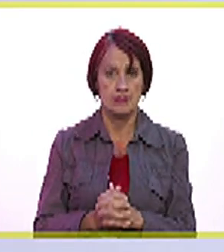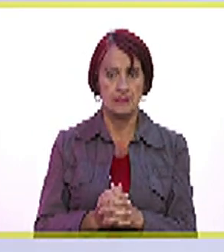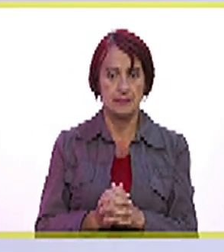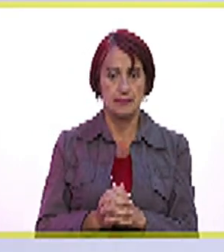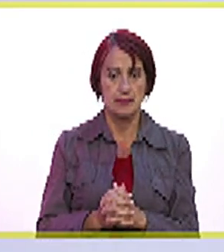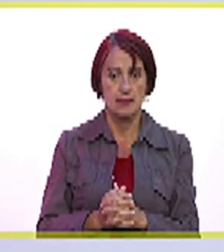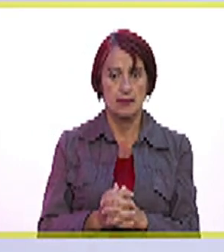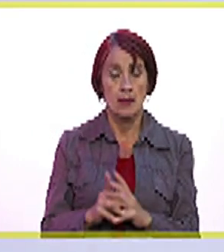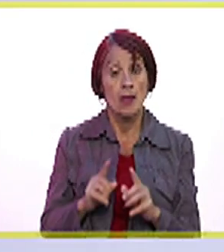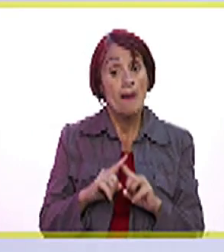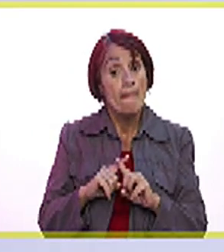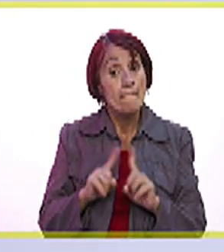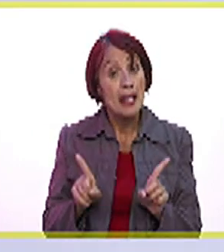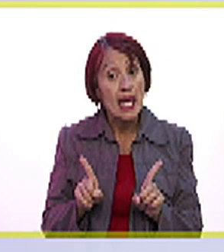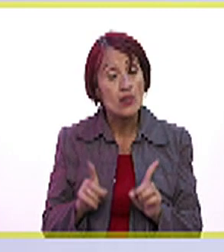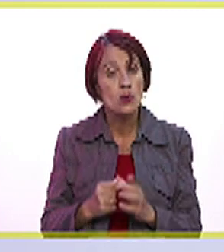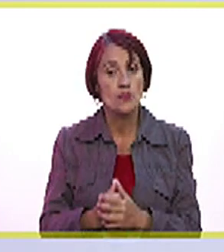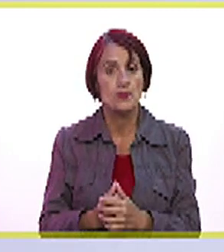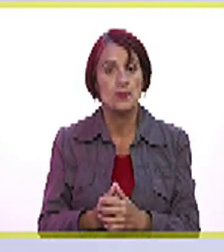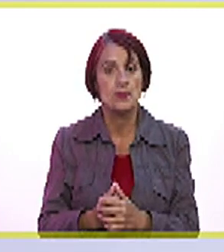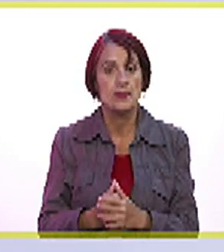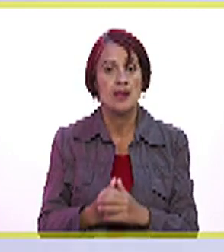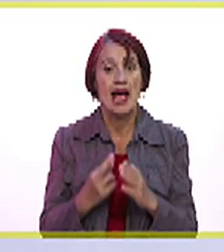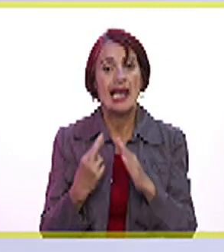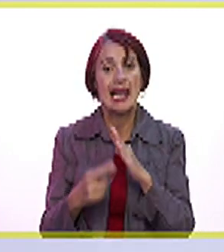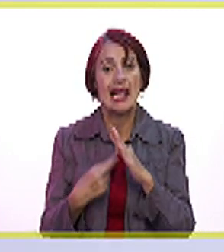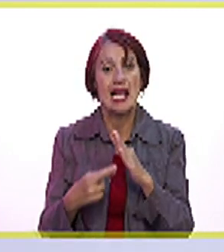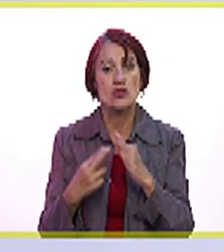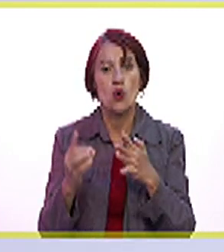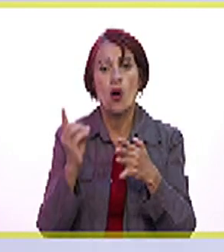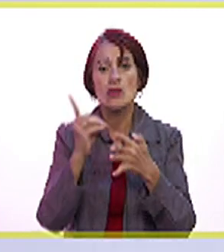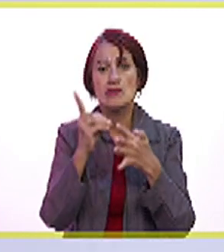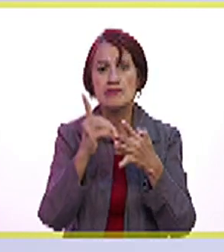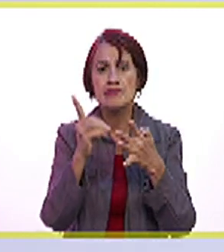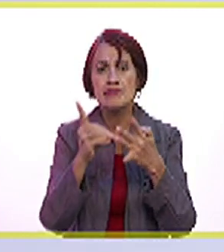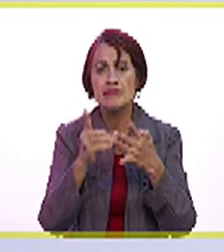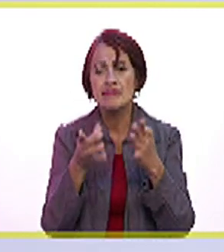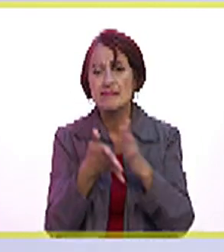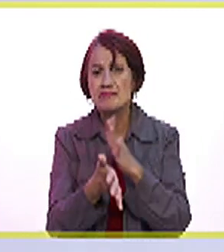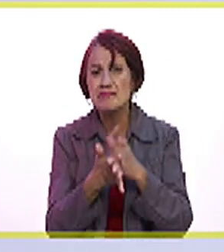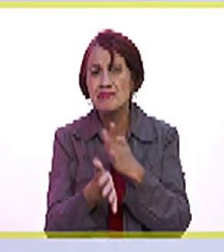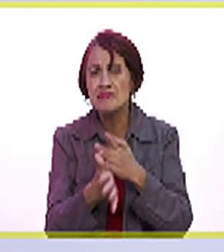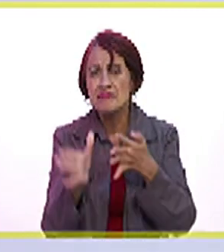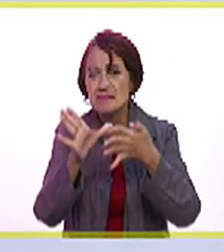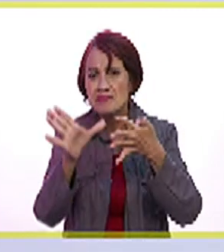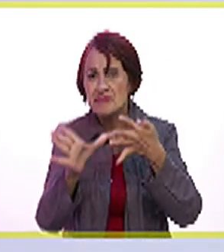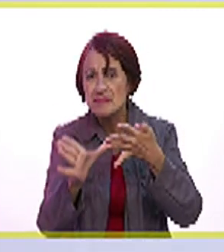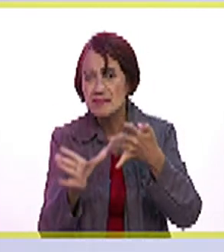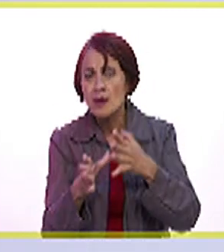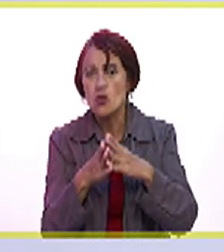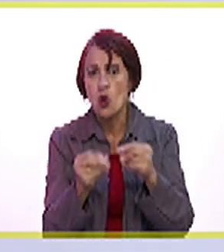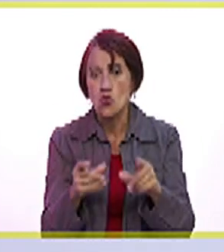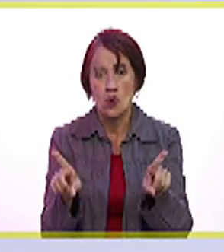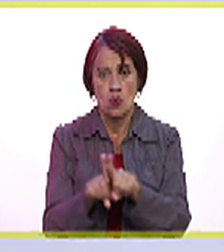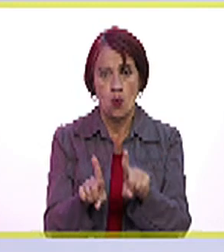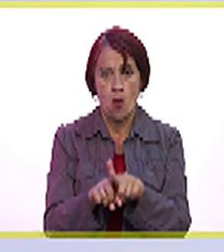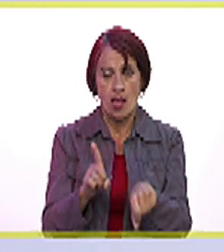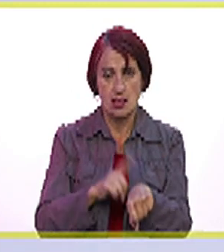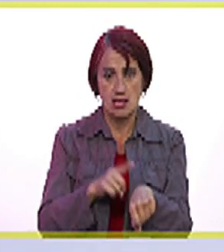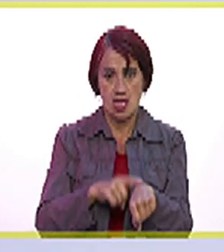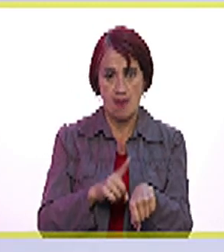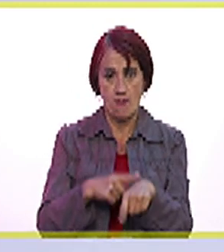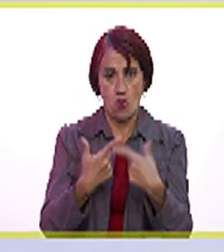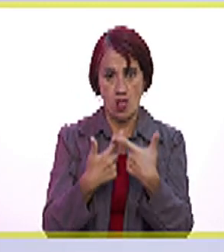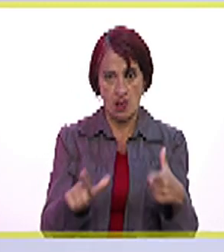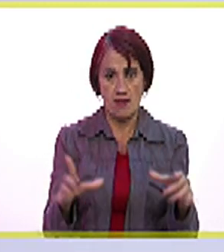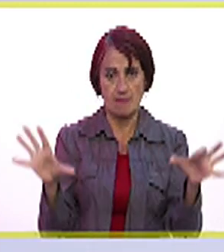Pero la recreación, los tipos de recreación, las áreas de la recreación y el tiempo libre también están muy relacionados con